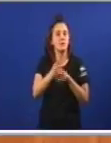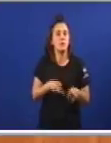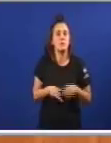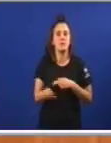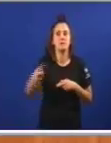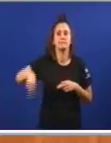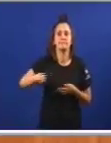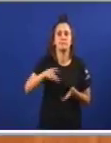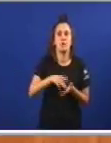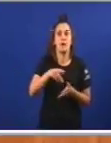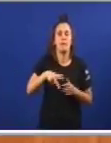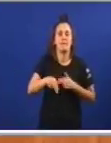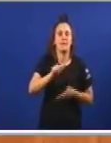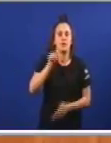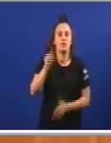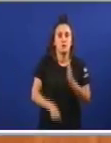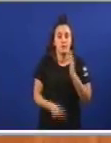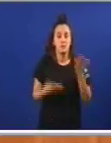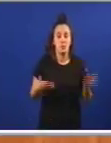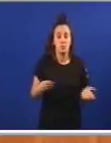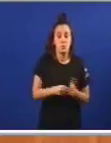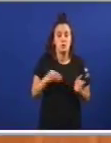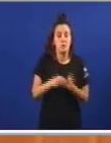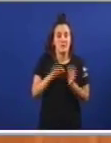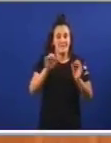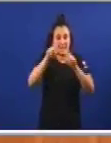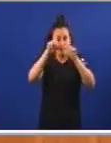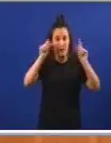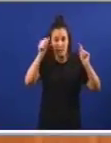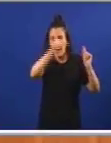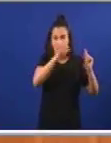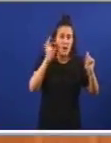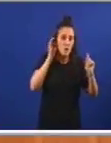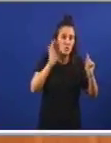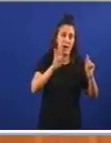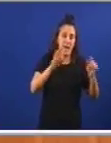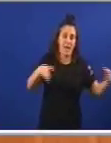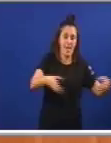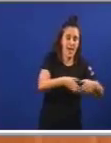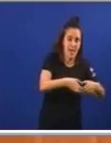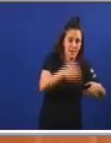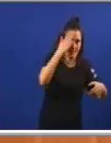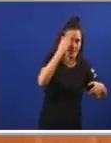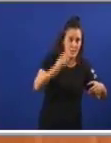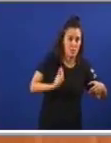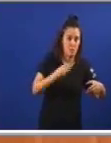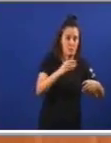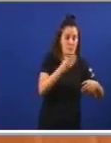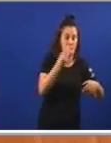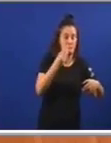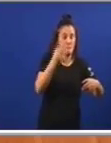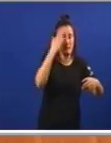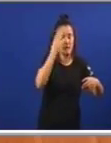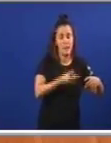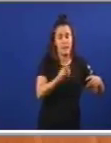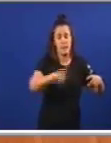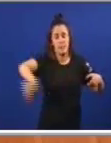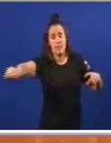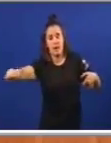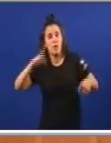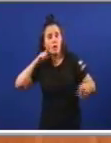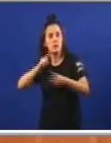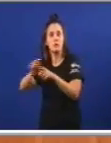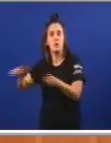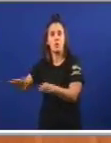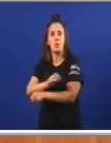e en ocasións son as enfermeiras e enfermeiros desa unidade as que se teñen que ir a cubrir a ese persoal